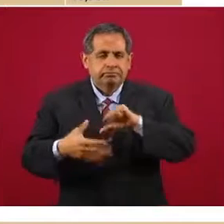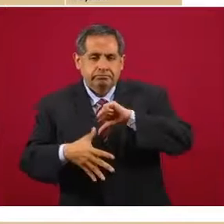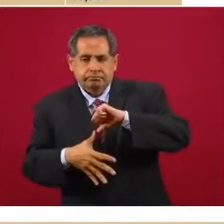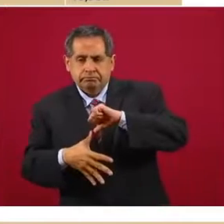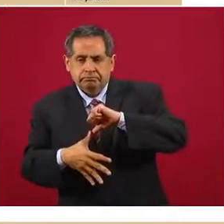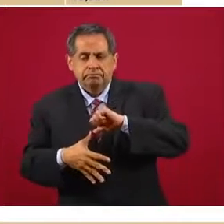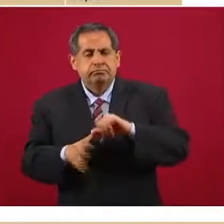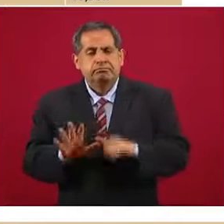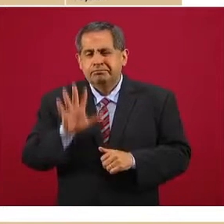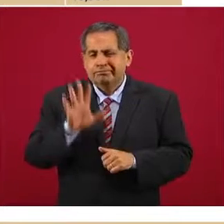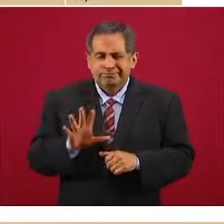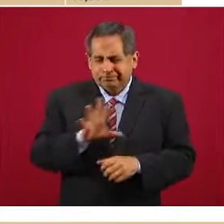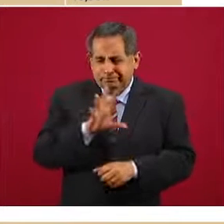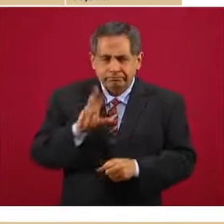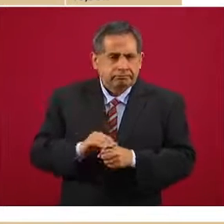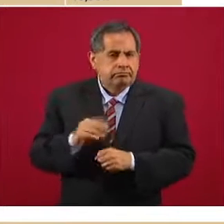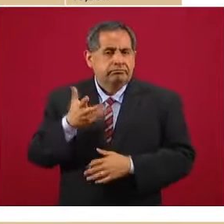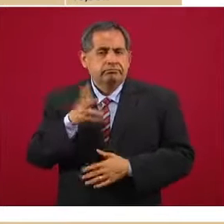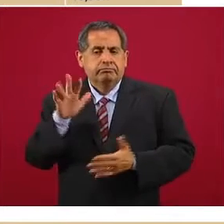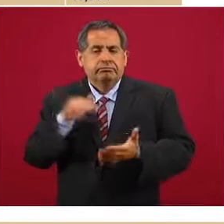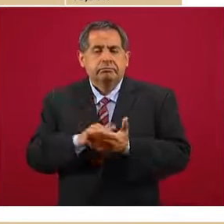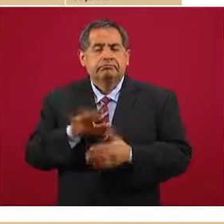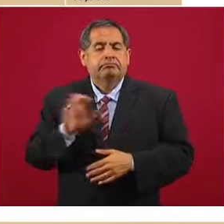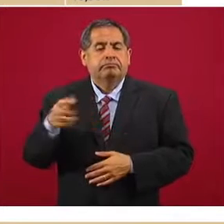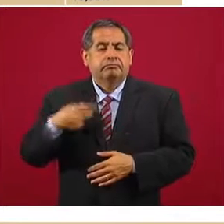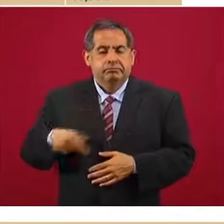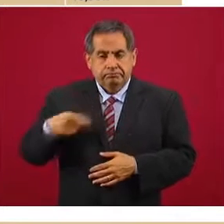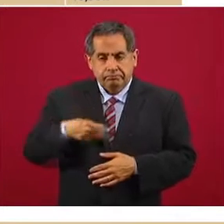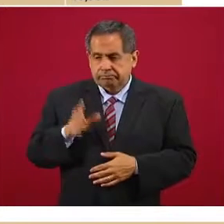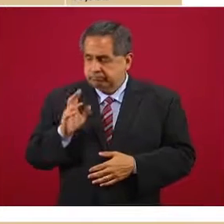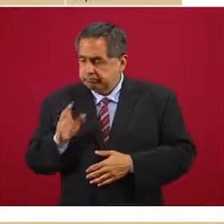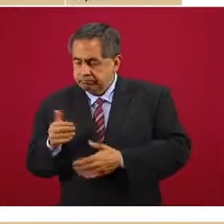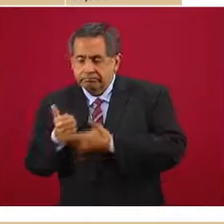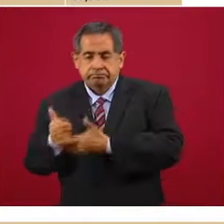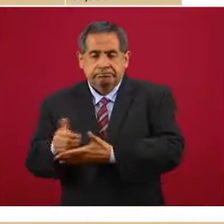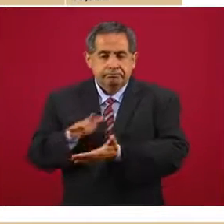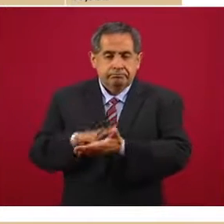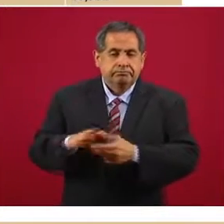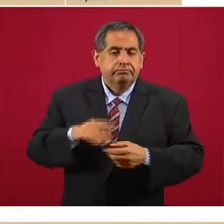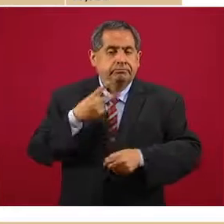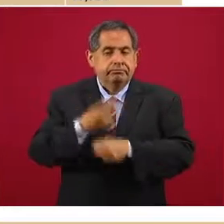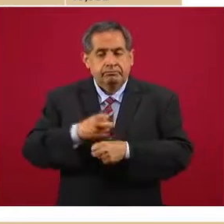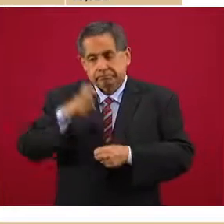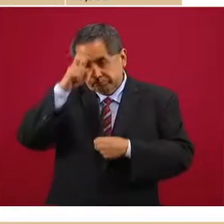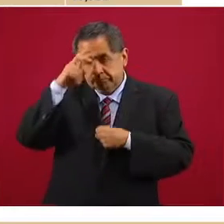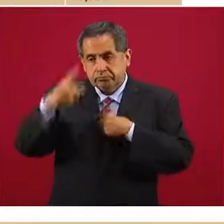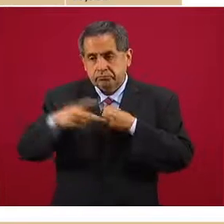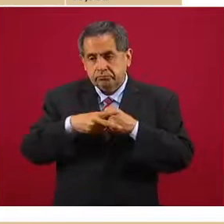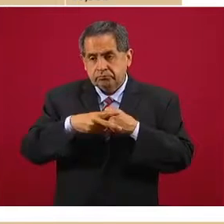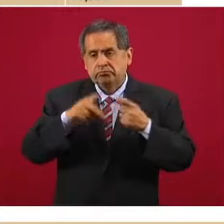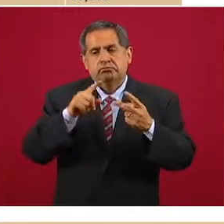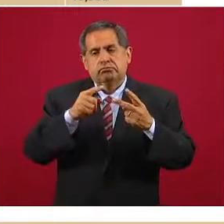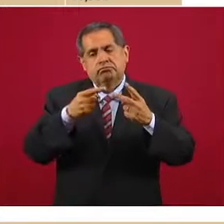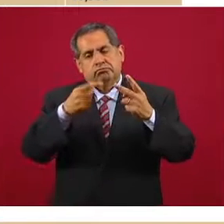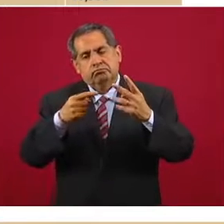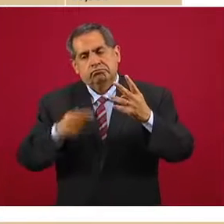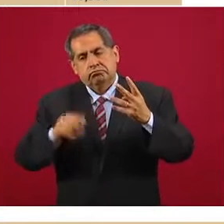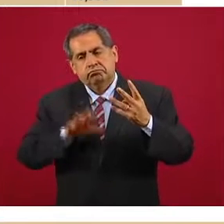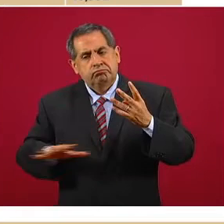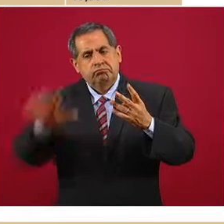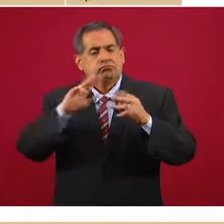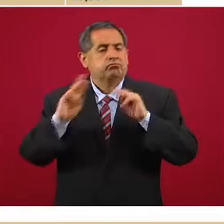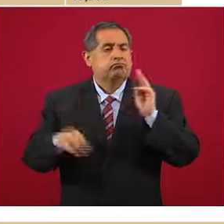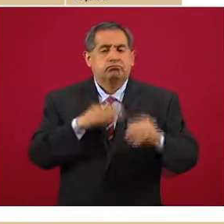que ya casi vamos a llegar a 10.500 personas. En segundo lugar, Europa, y así sucesivamente cada región del